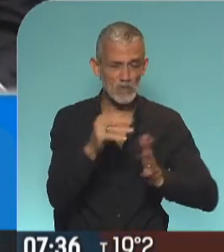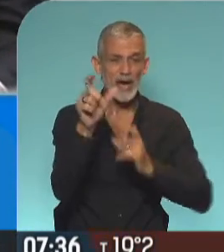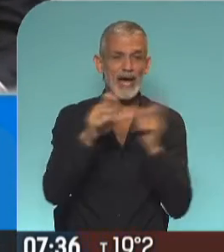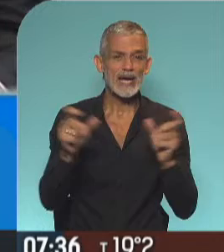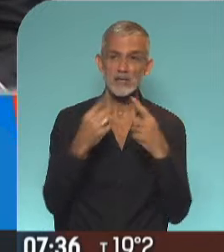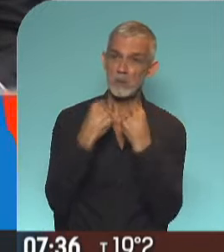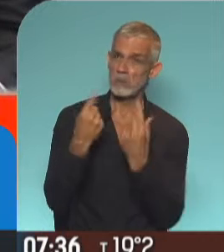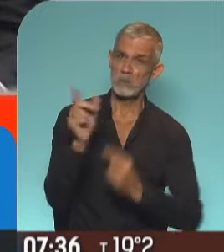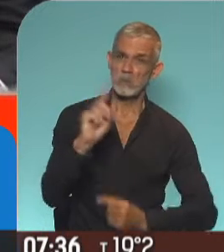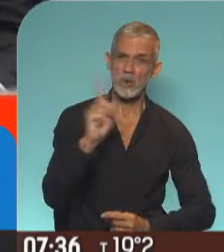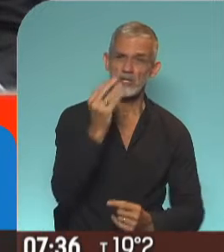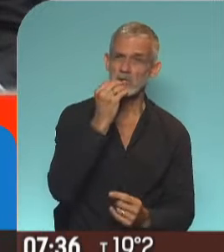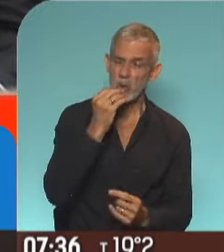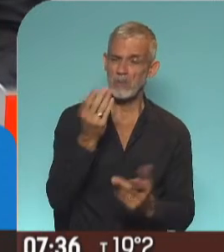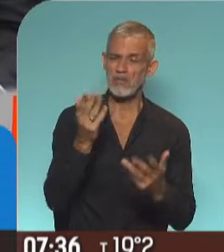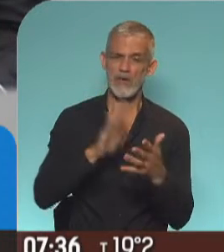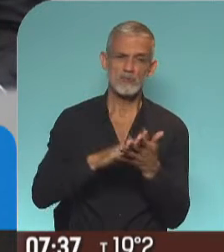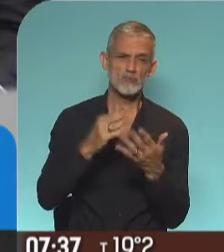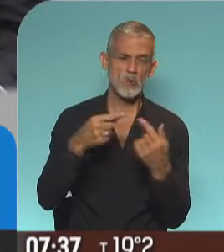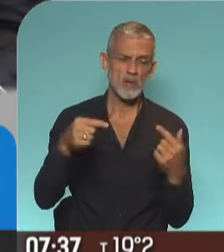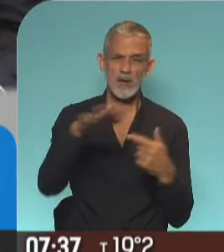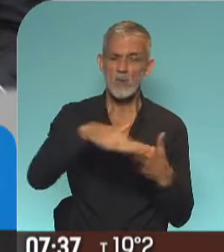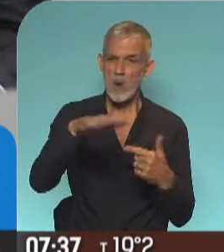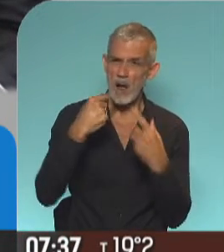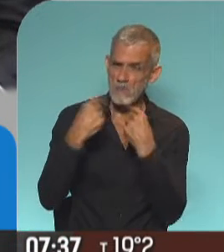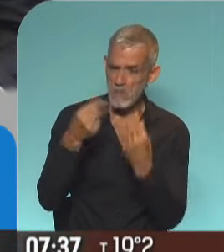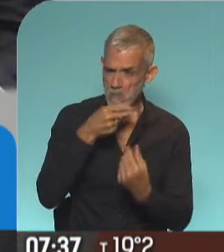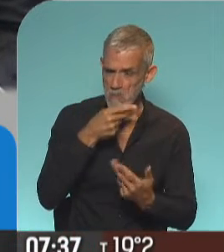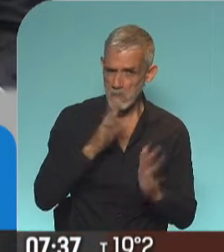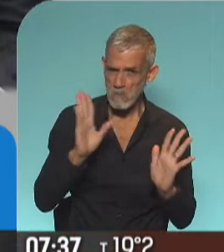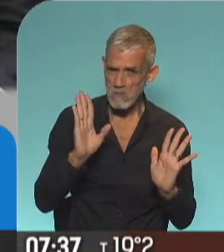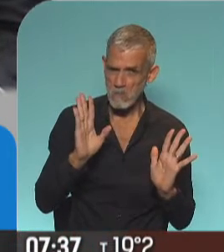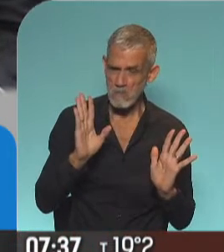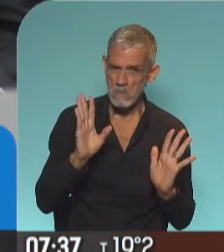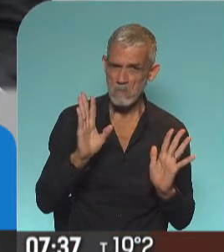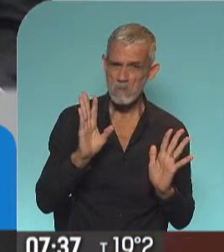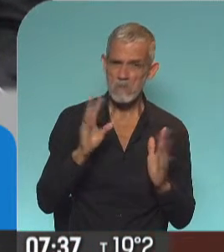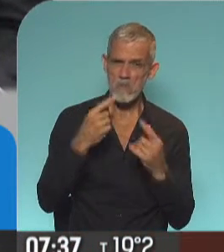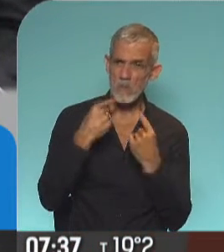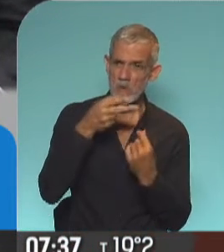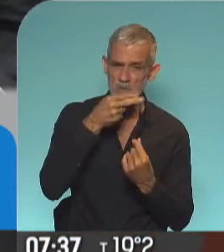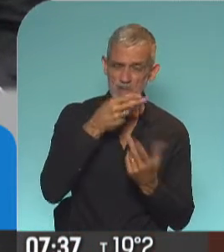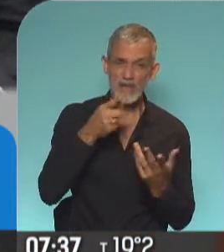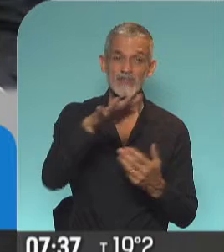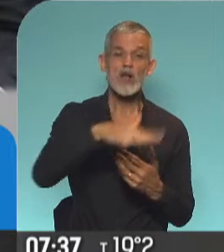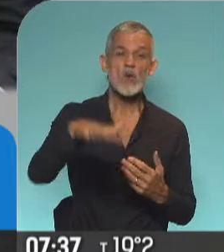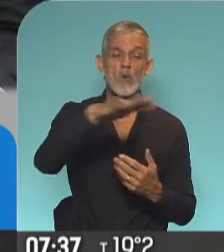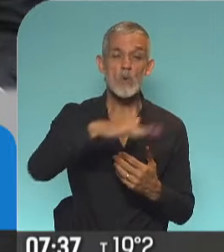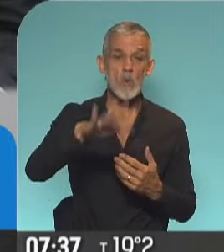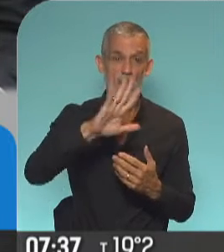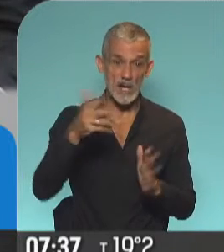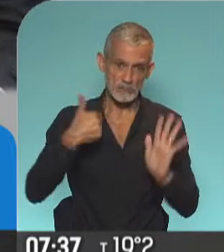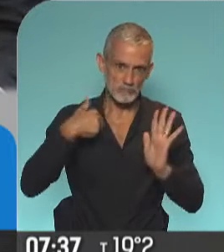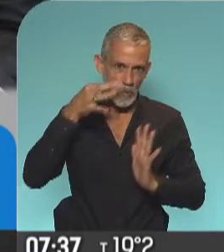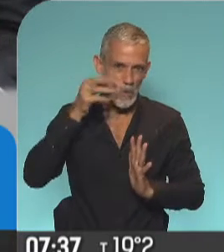se quejaba de la comida y del lugar. La verdad que en esos lugares lo que